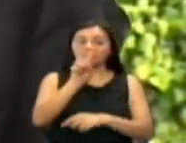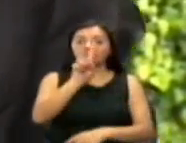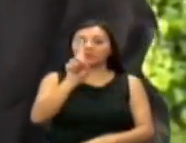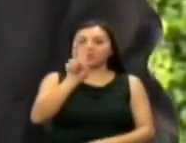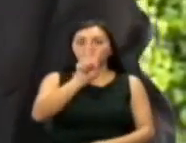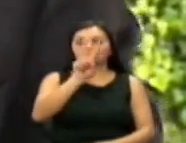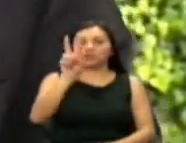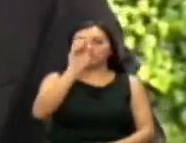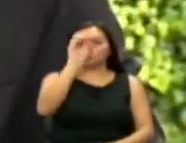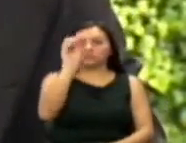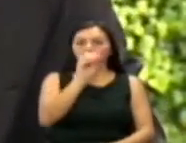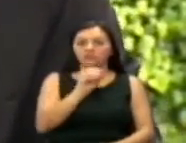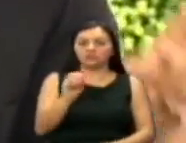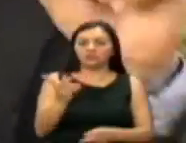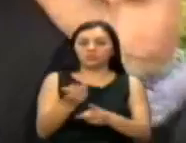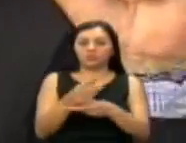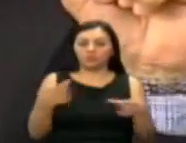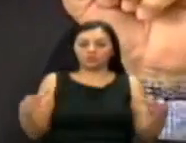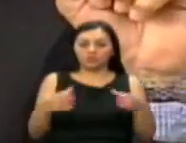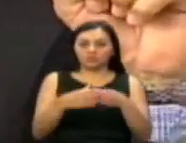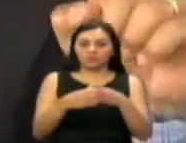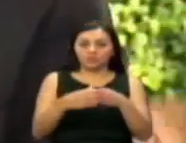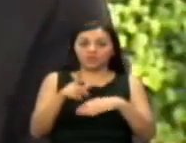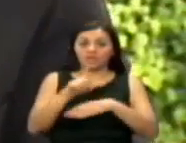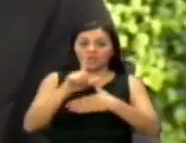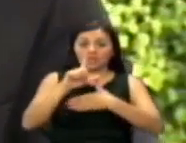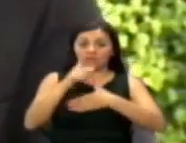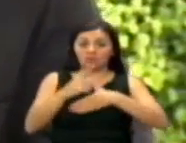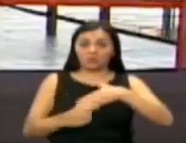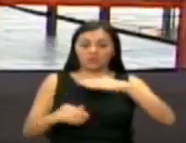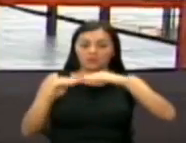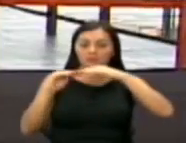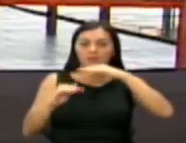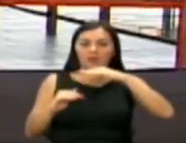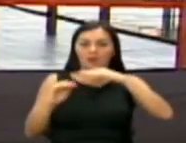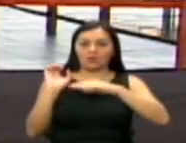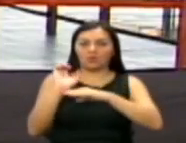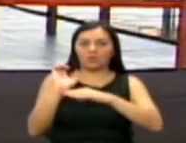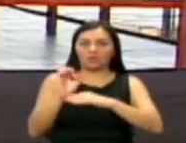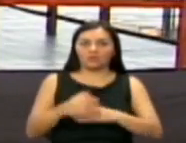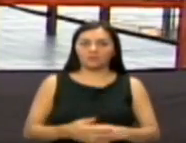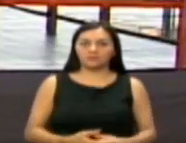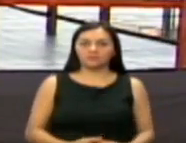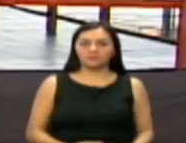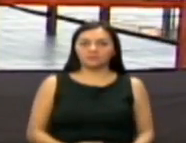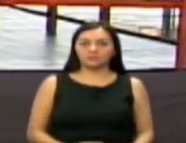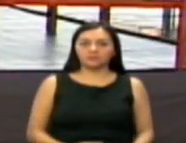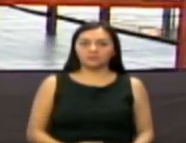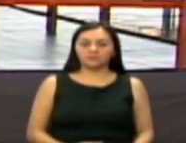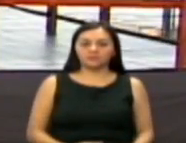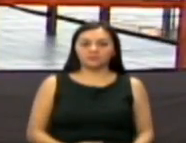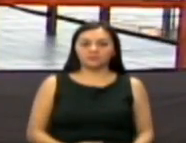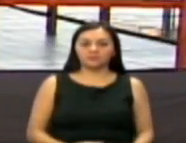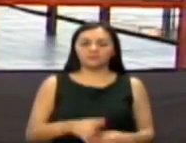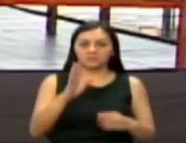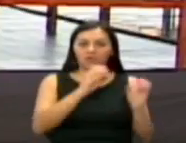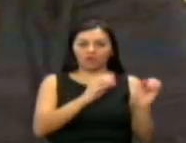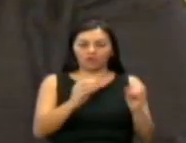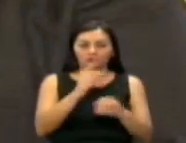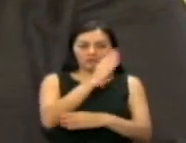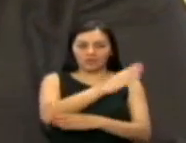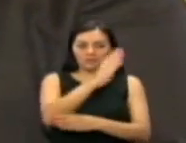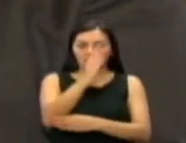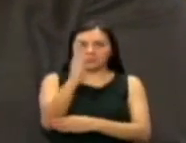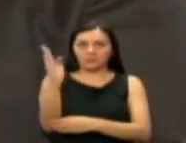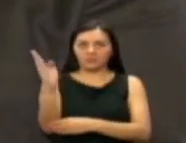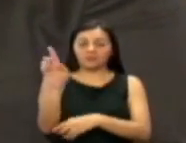21 o 22% del PIB. Pero hay de los más bajos de América Latina. Perdón, algunos analistas, señor presidente, vamos a respetar el orden, compañeros. Sí, sí. De acuerdo, algunos